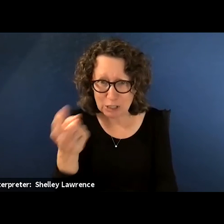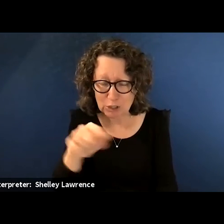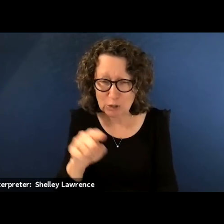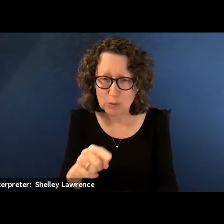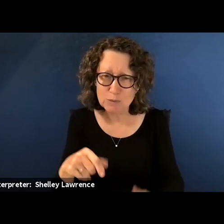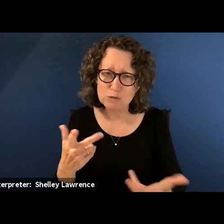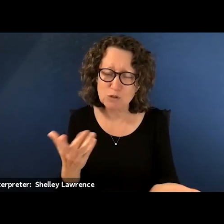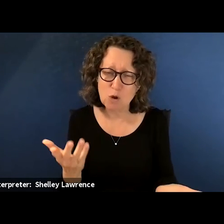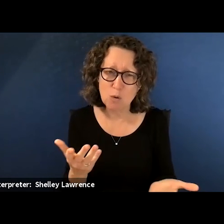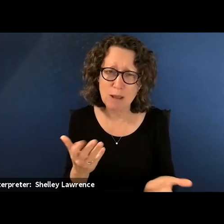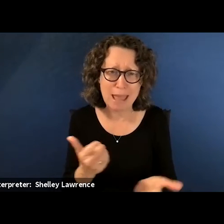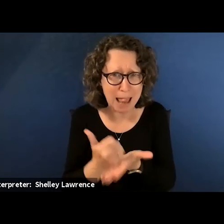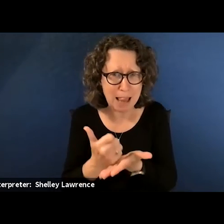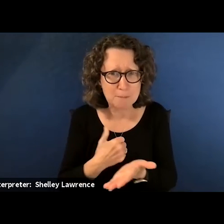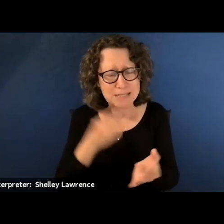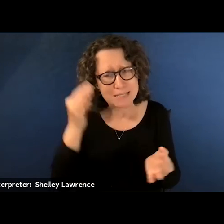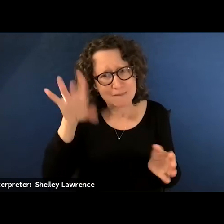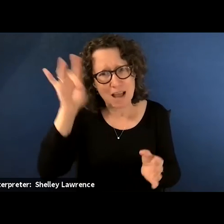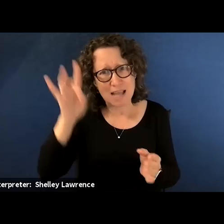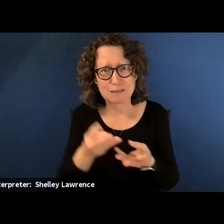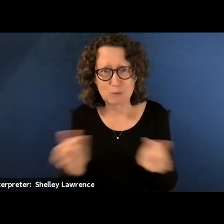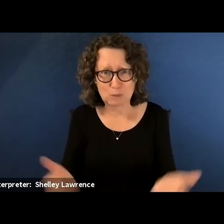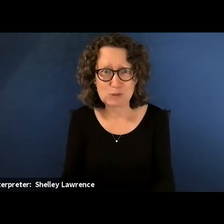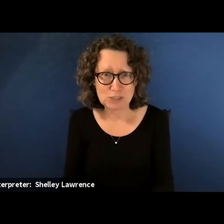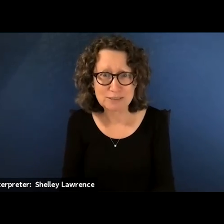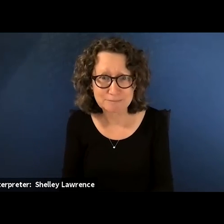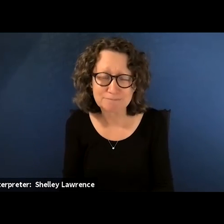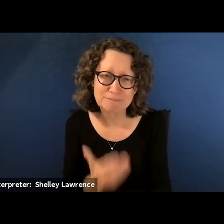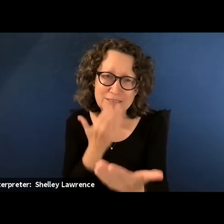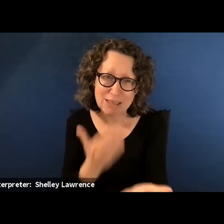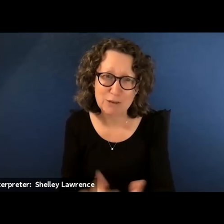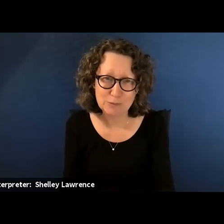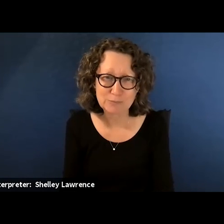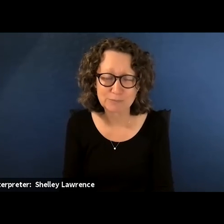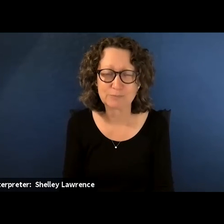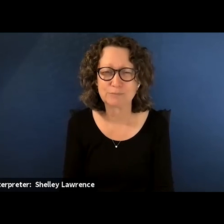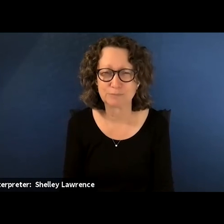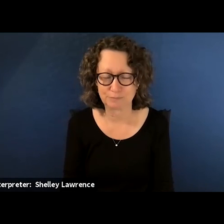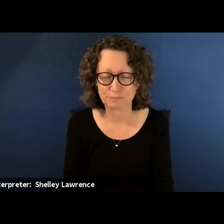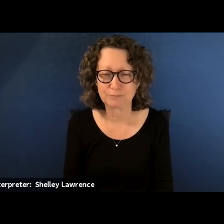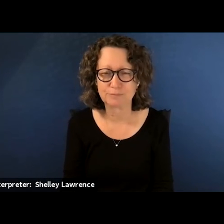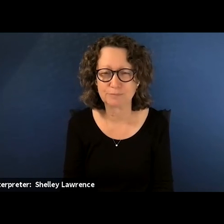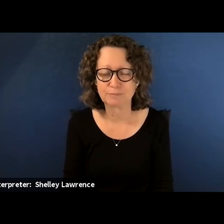verlos. Entonces, ayúdenos a pensar en una solución. Muchas gracias.